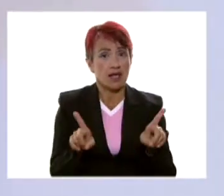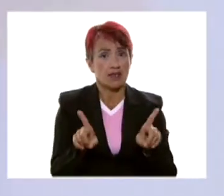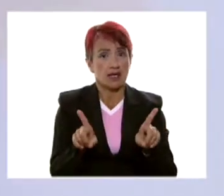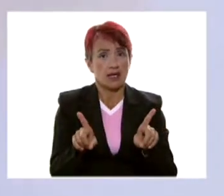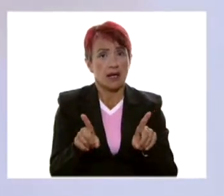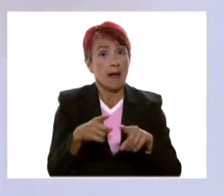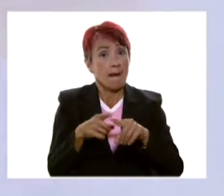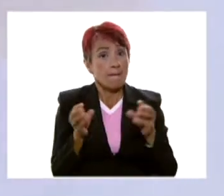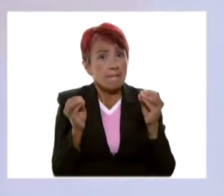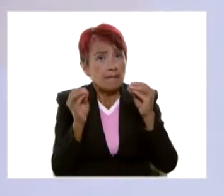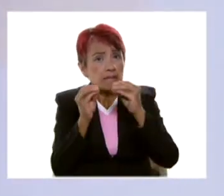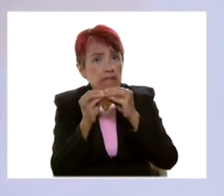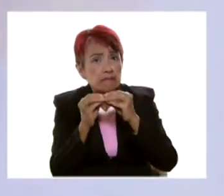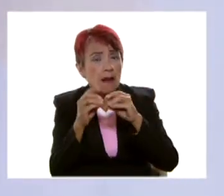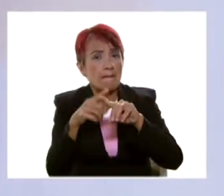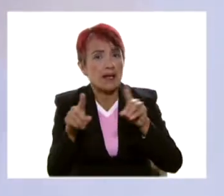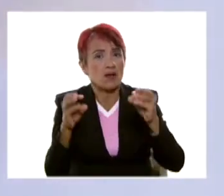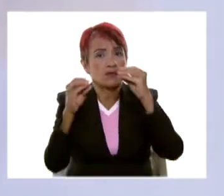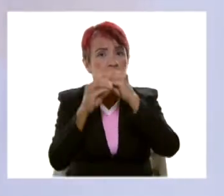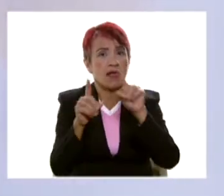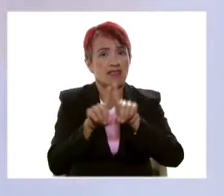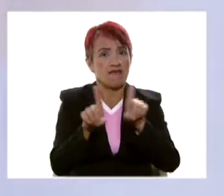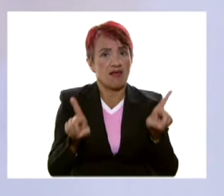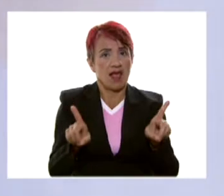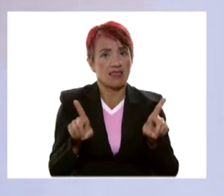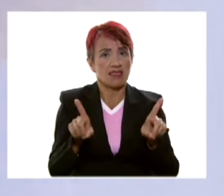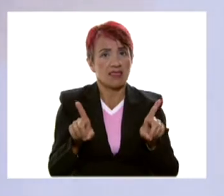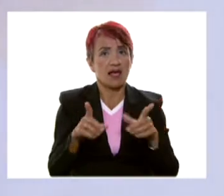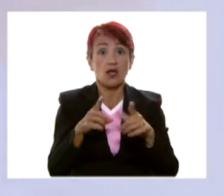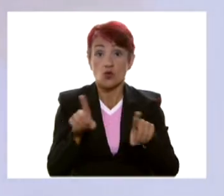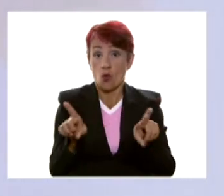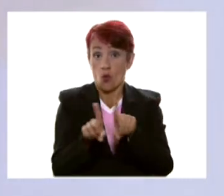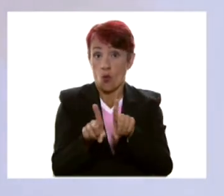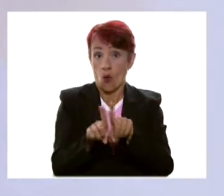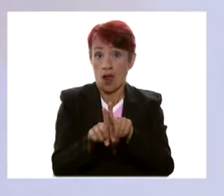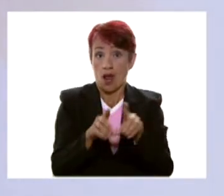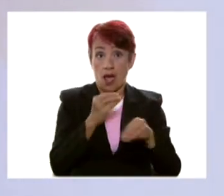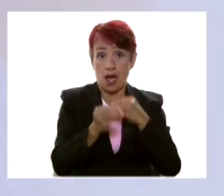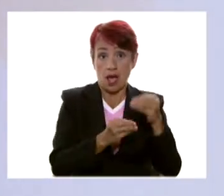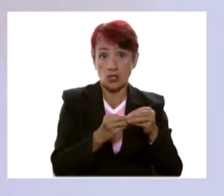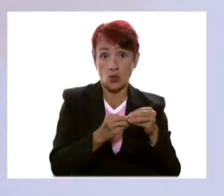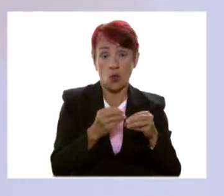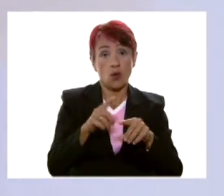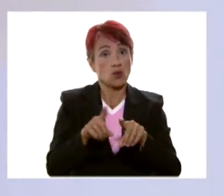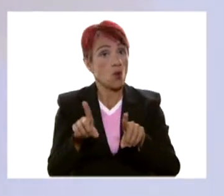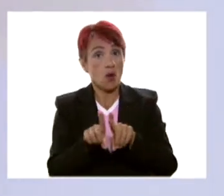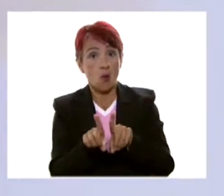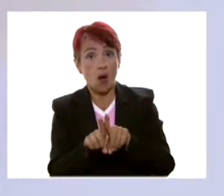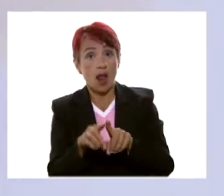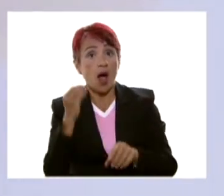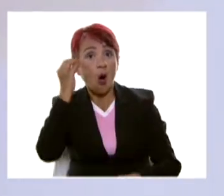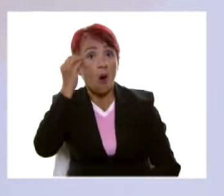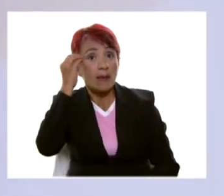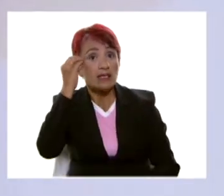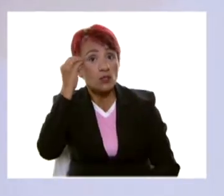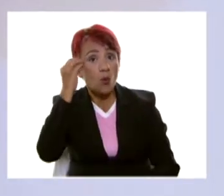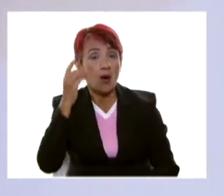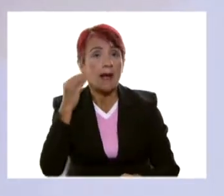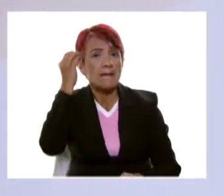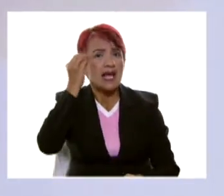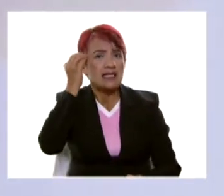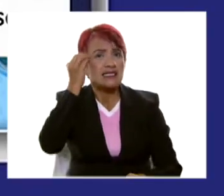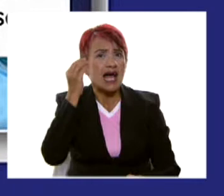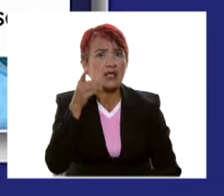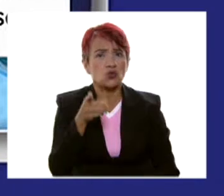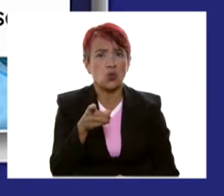muy parecidas, pero cosas diferentes, así que pendiente allá en casa, no es lo mismo que un hecho a una opinión. Entonces, bien, cada vez que